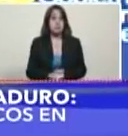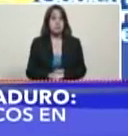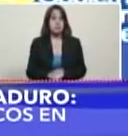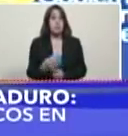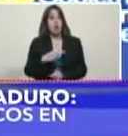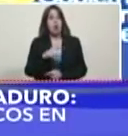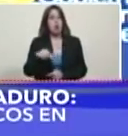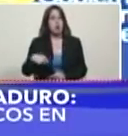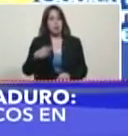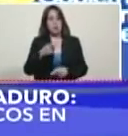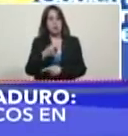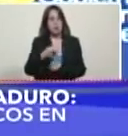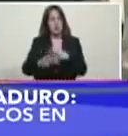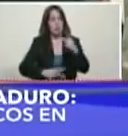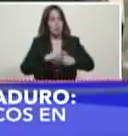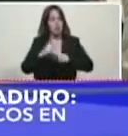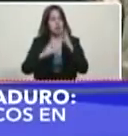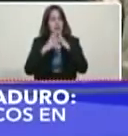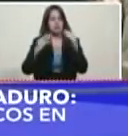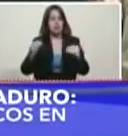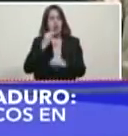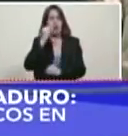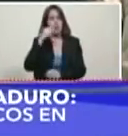producir todo el alimento en Venezuela.